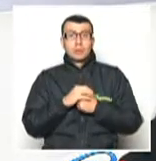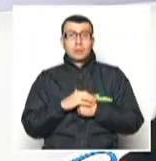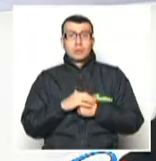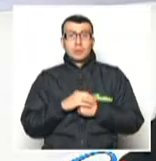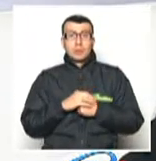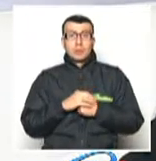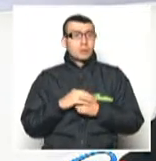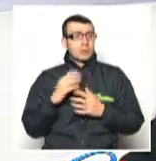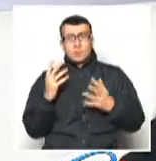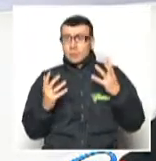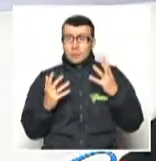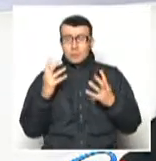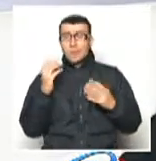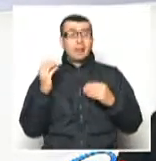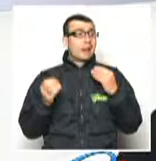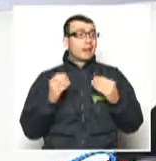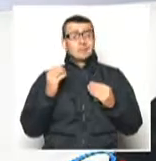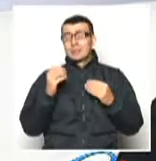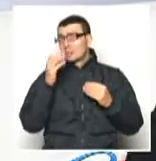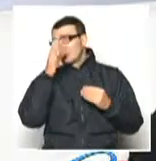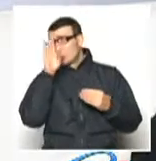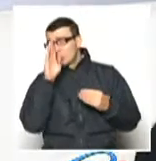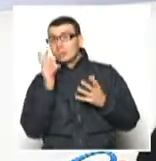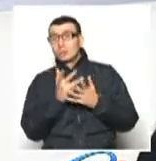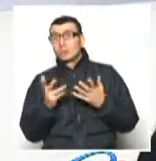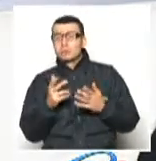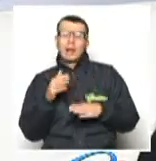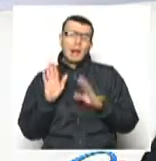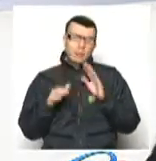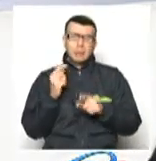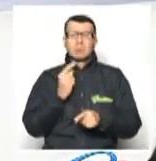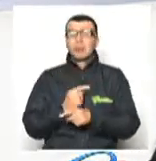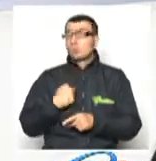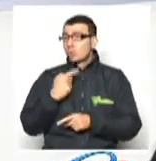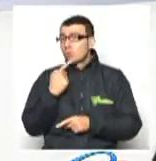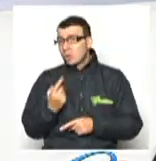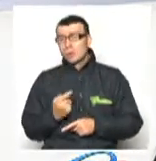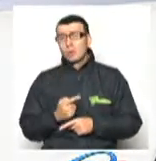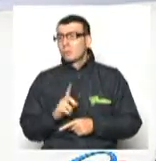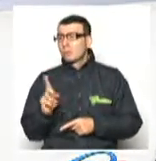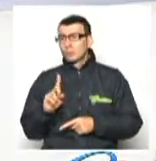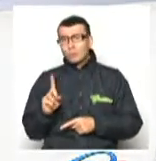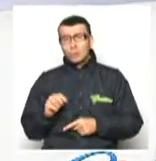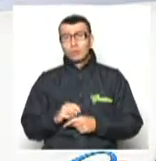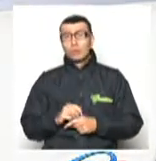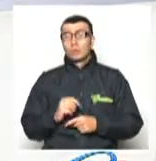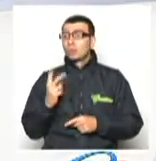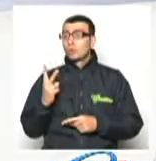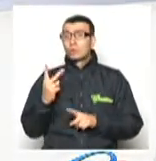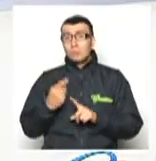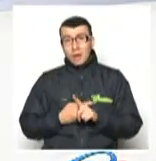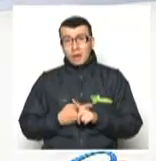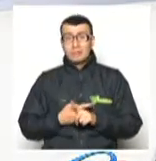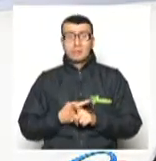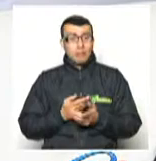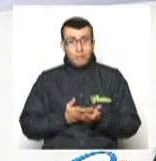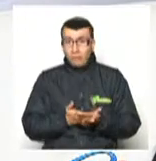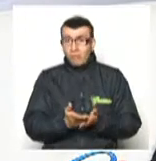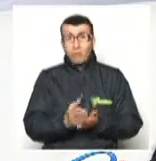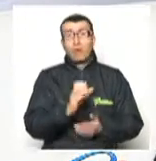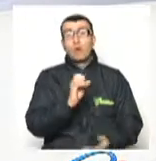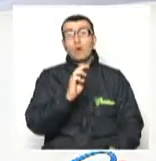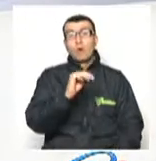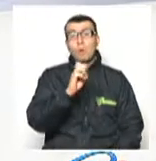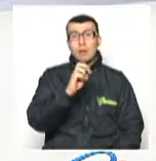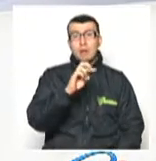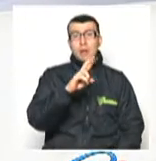digamos, incertidumbres de todos ustedes. Lo que nos pasa cuando les digo no tomen más de 2 o 3 meses el omeprazol, que